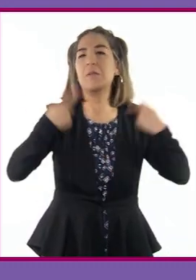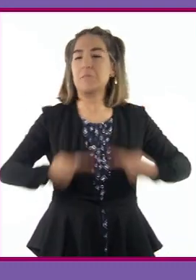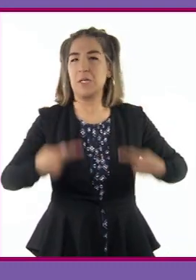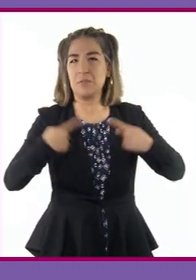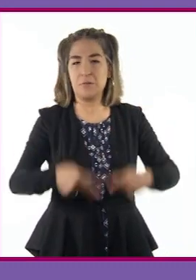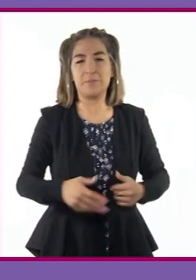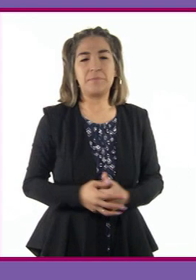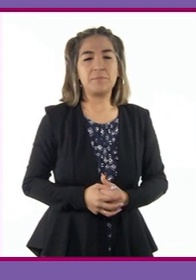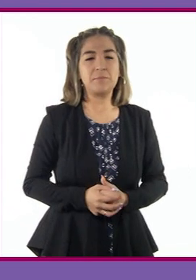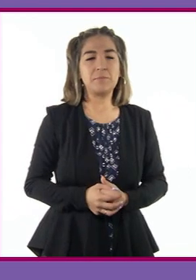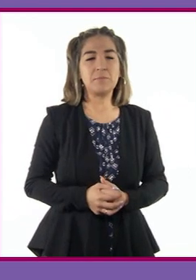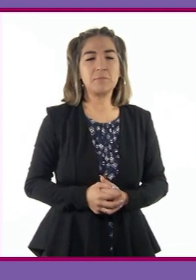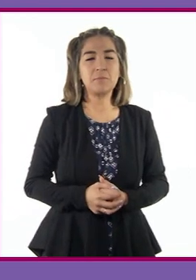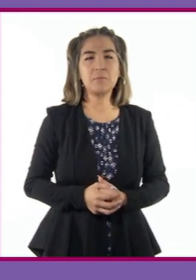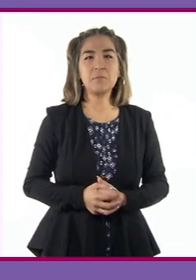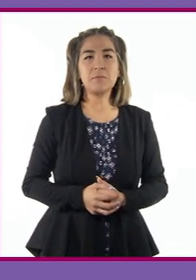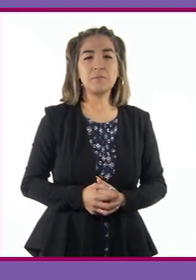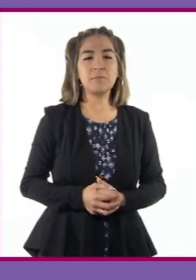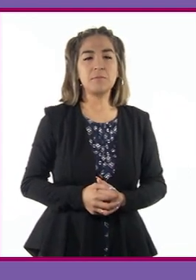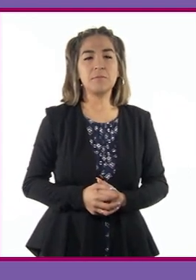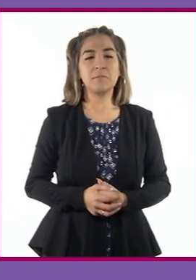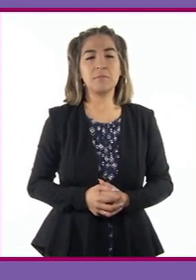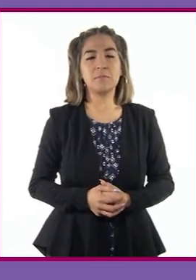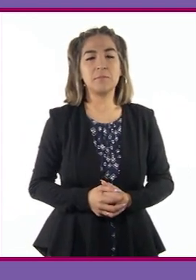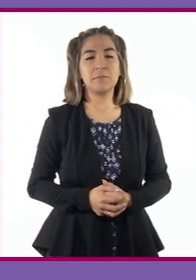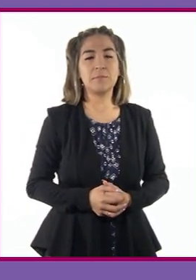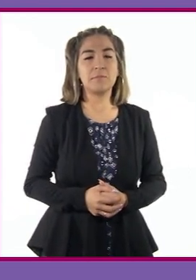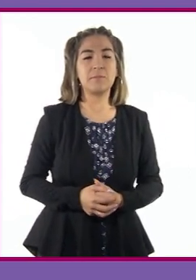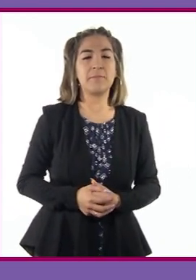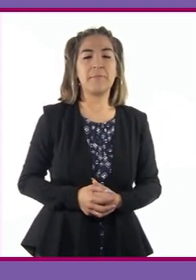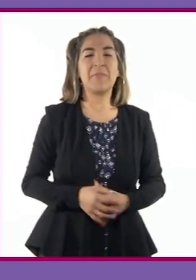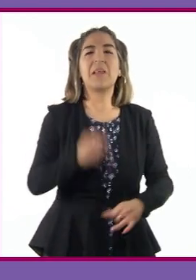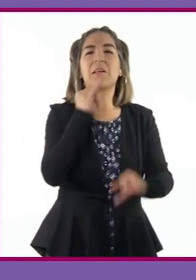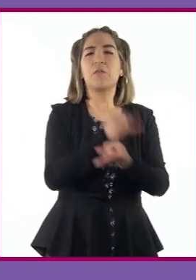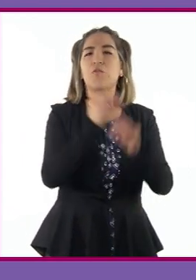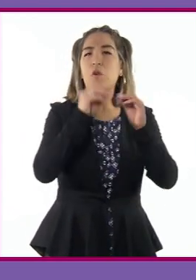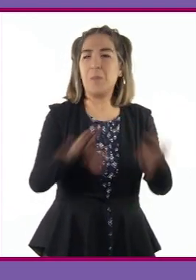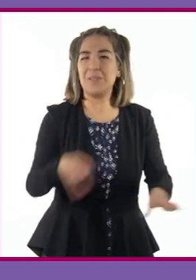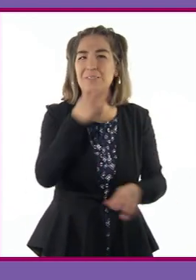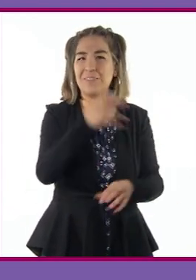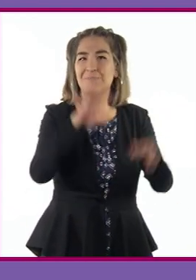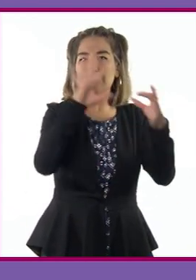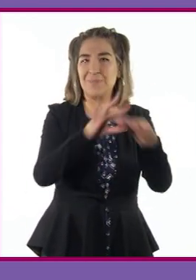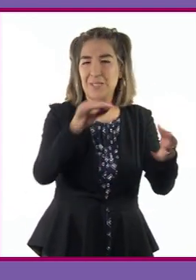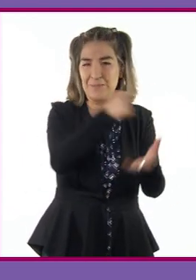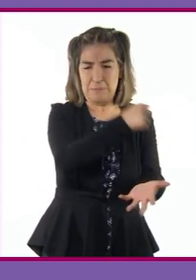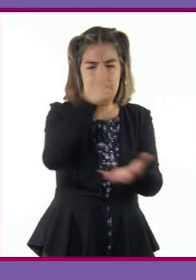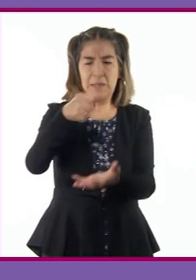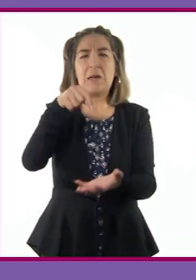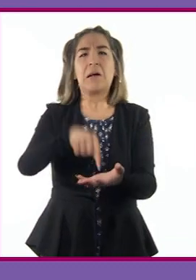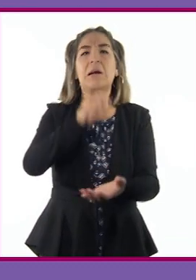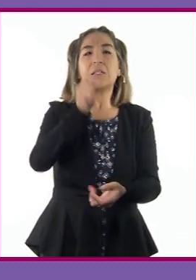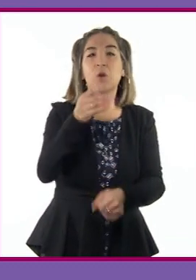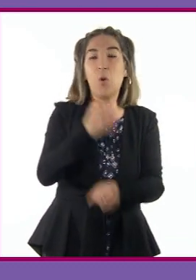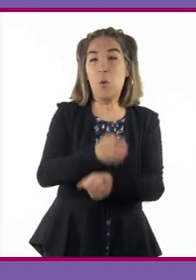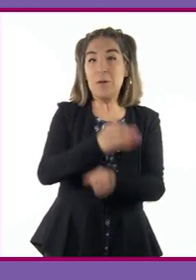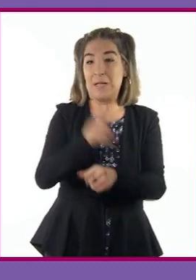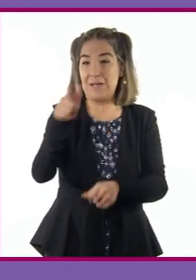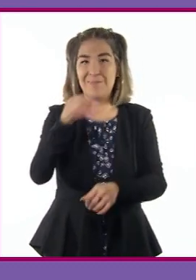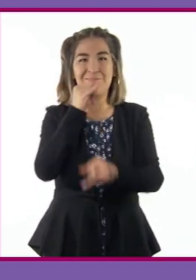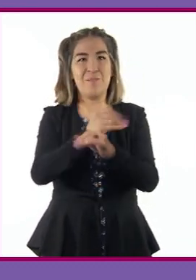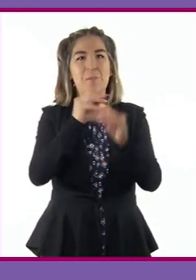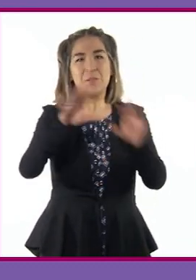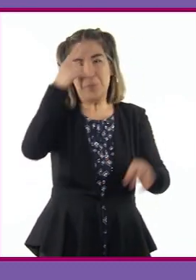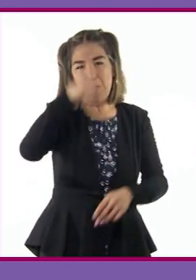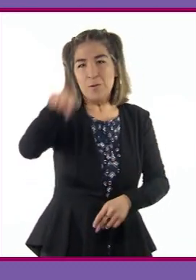ciudadanos. La rendición de cuentas, que es el tema que ahora nos ocupa, es el poder